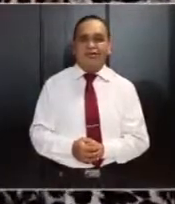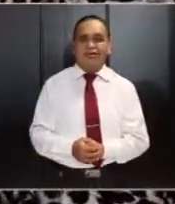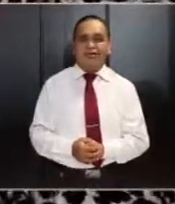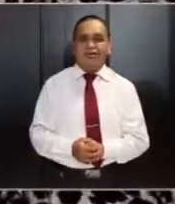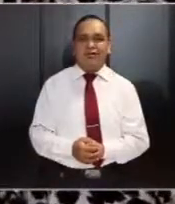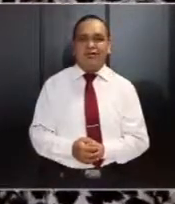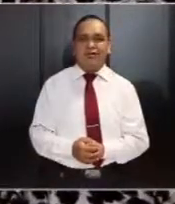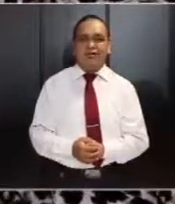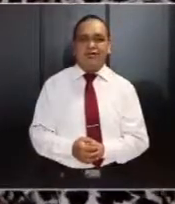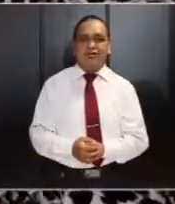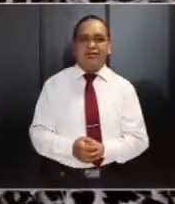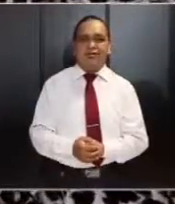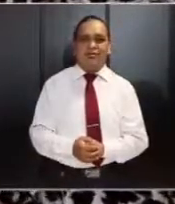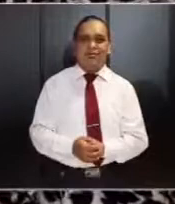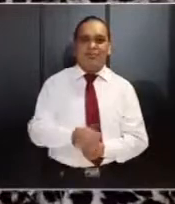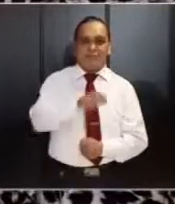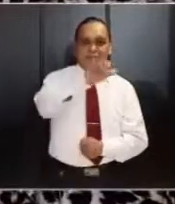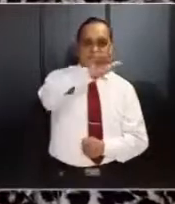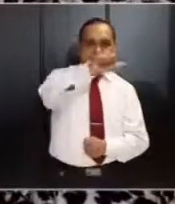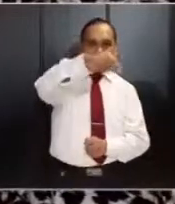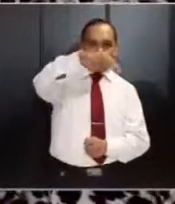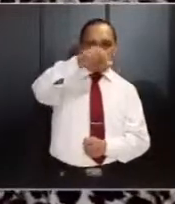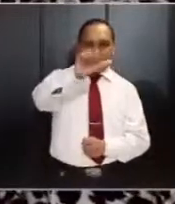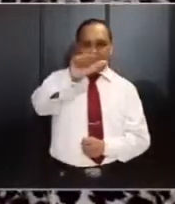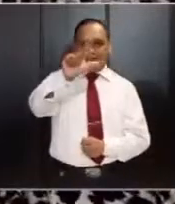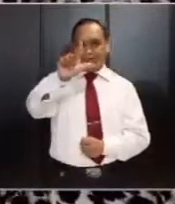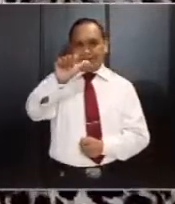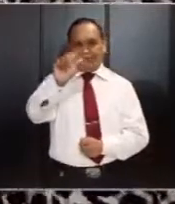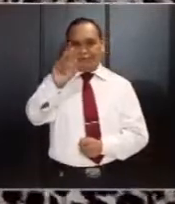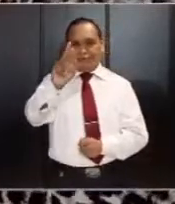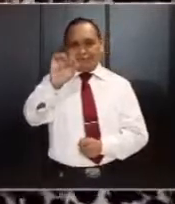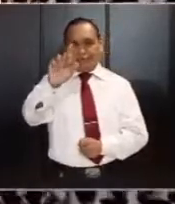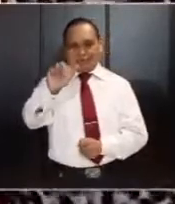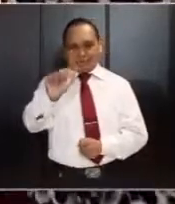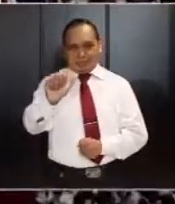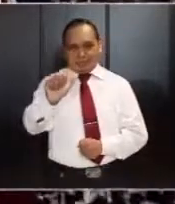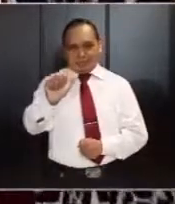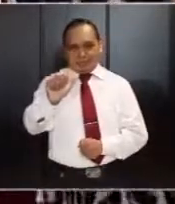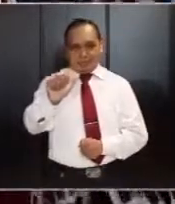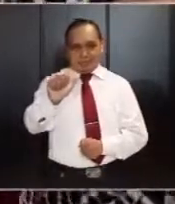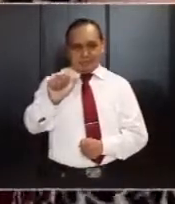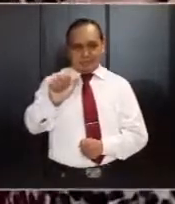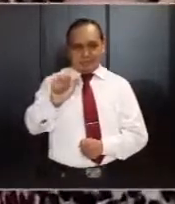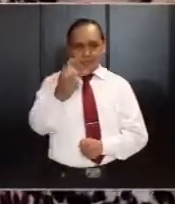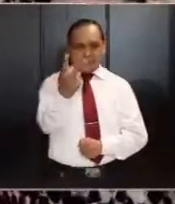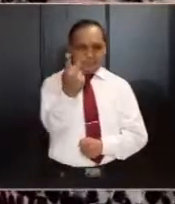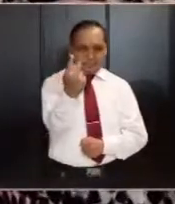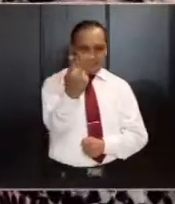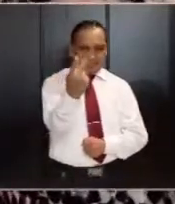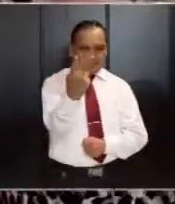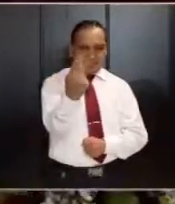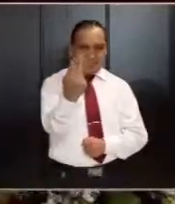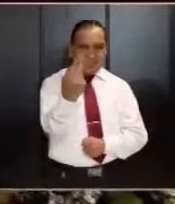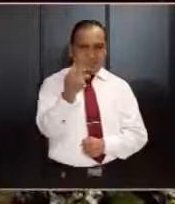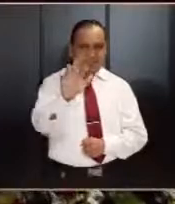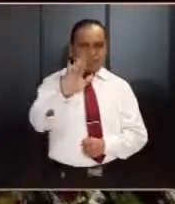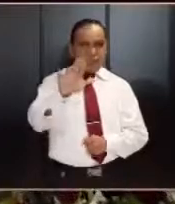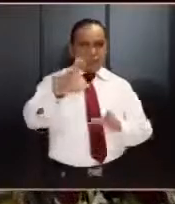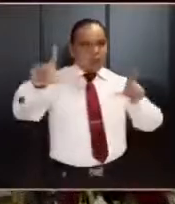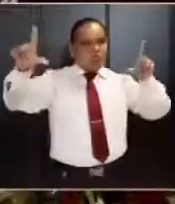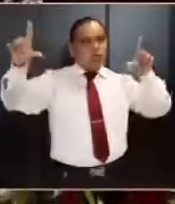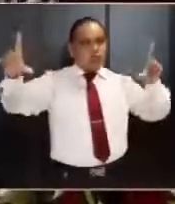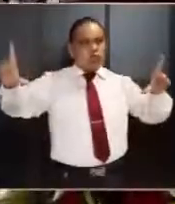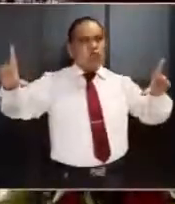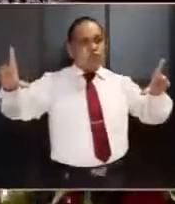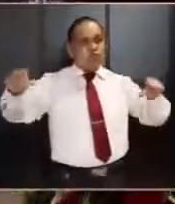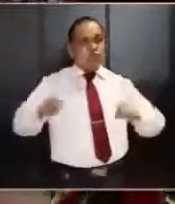2,967. A nombre de Ana Laura Huicap, Ana Luisa Huicap. También una pantalla de 50 pulgadas. Y aquí